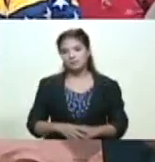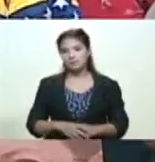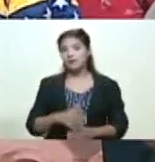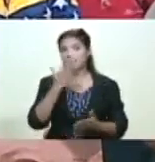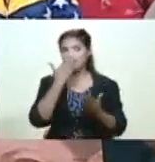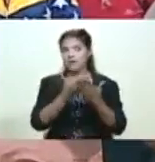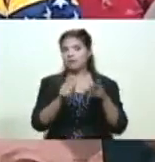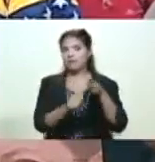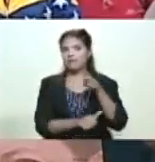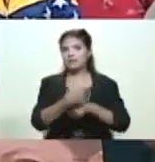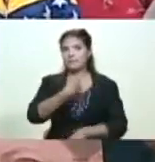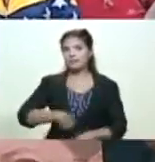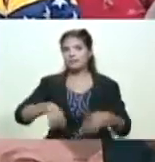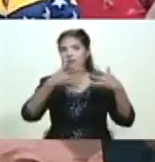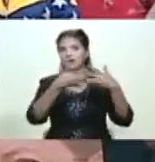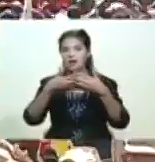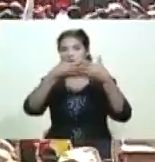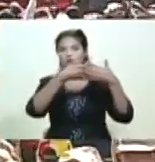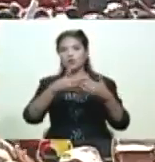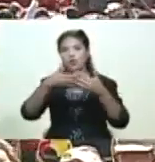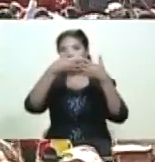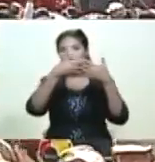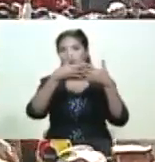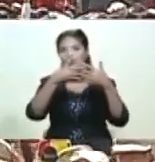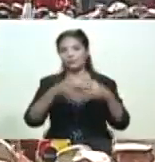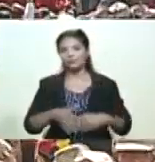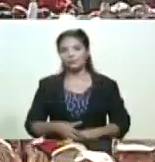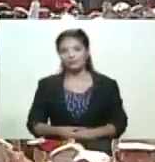frente al vicepresidente de Estados Unidos.